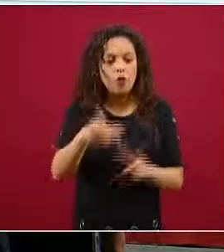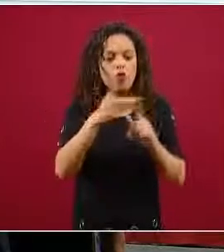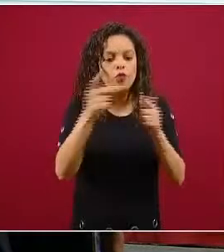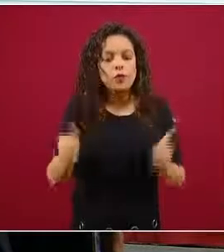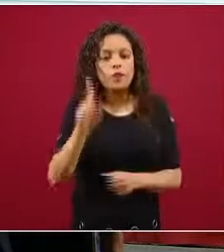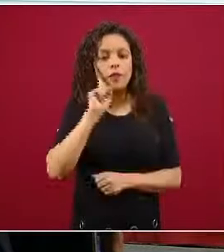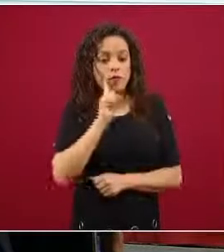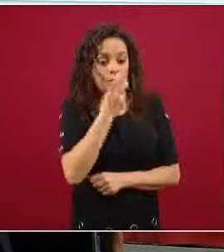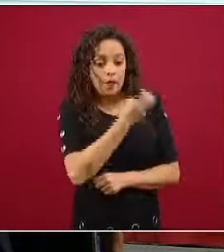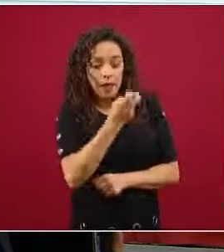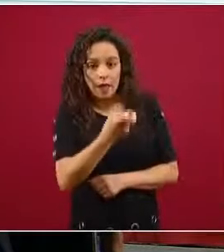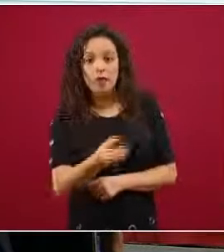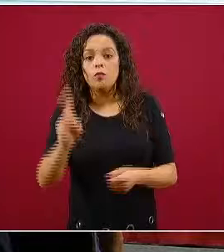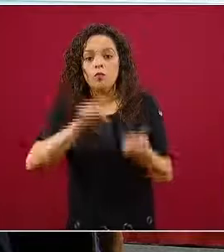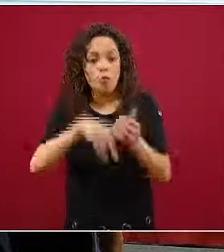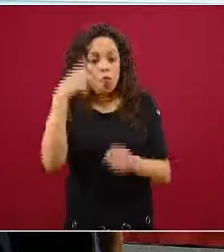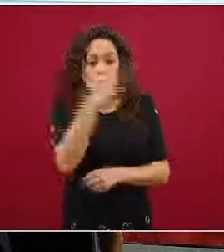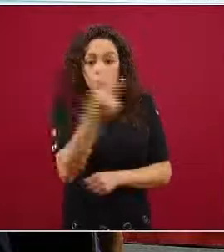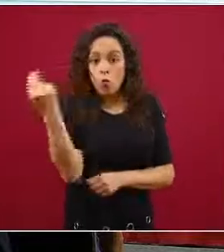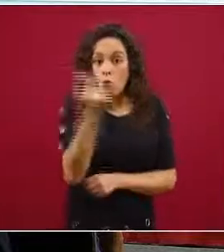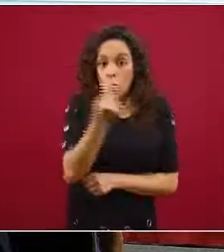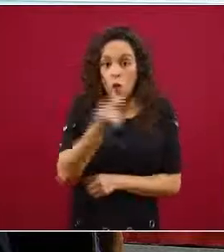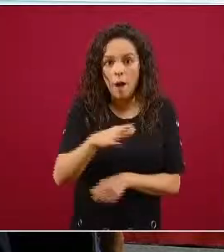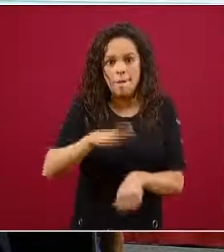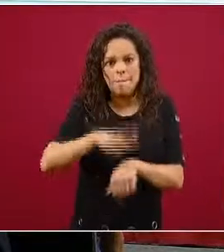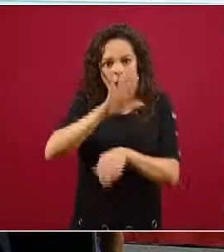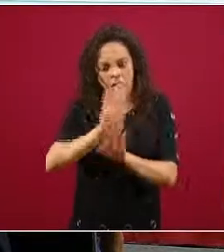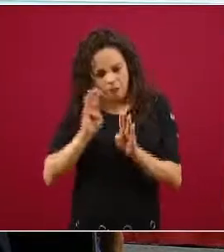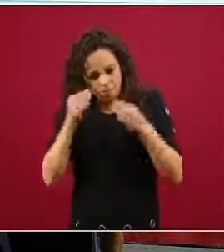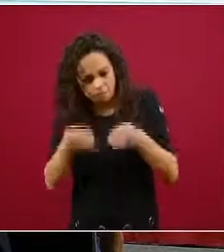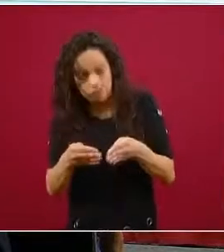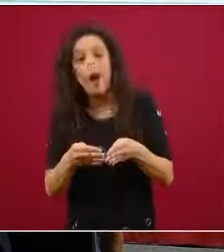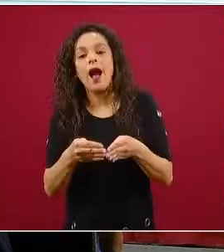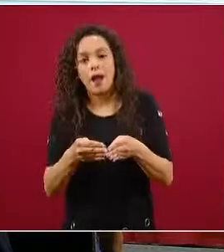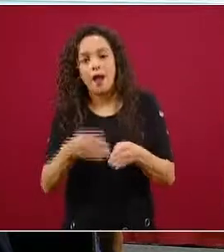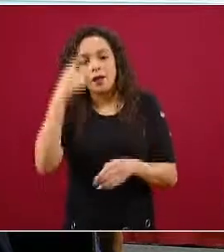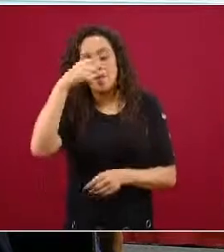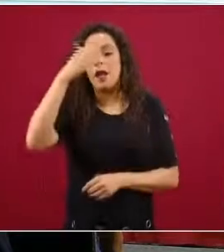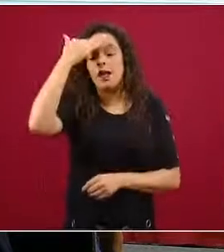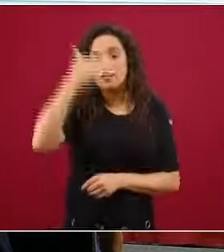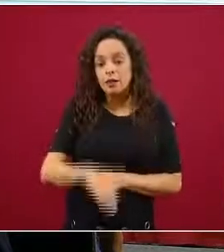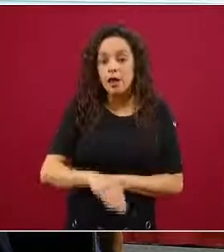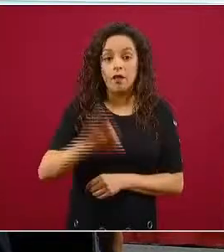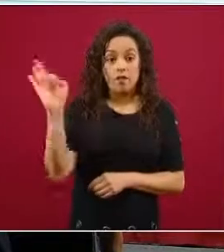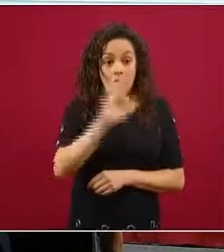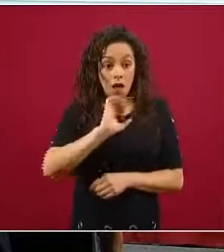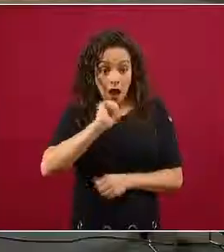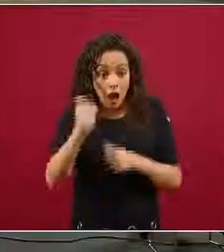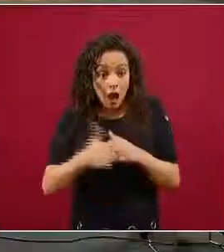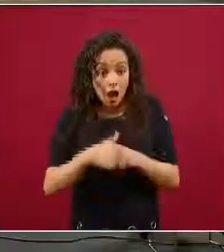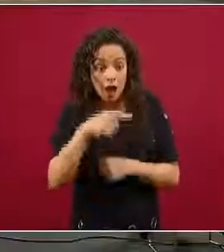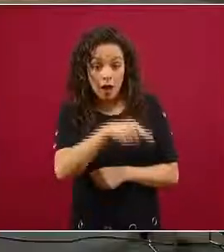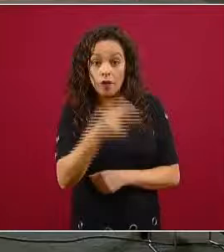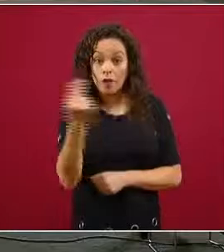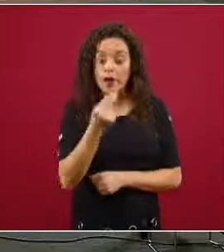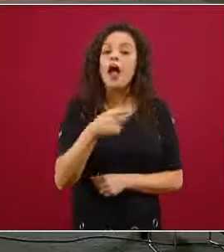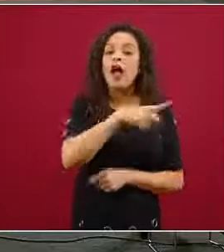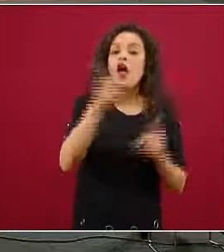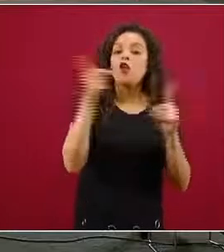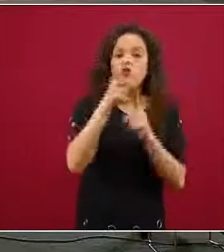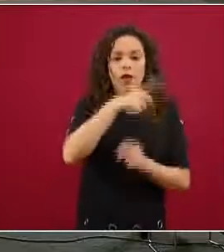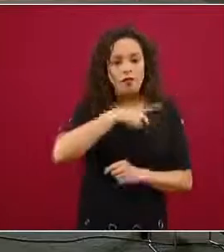necesidades específicas tienen, para eventualmente referirlas a un servicio en caso de que así se requiera, sobre